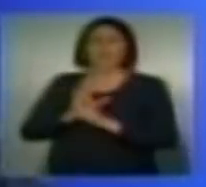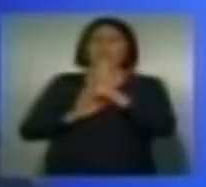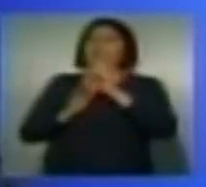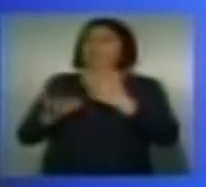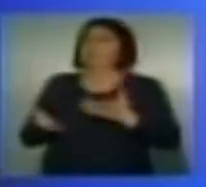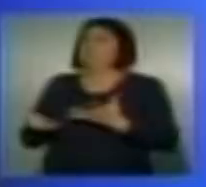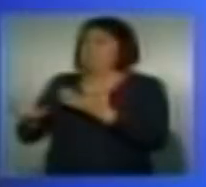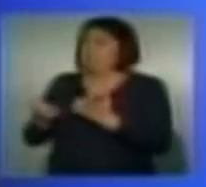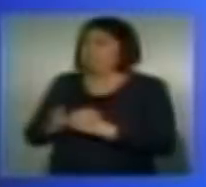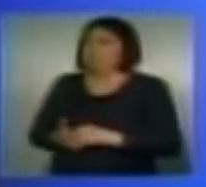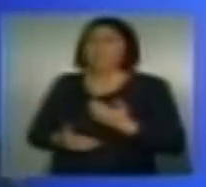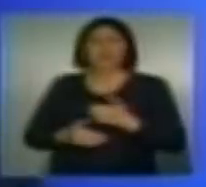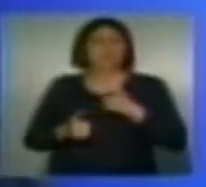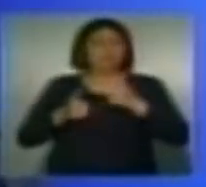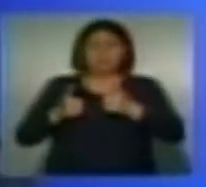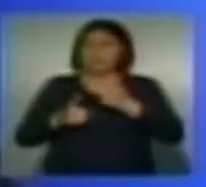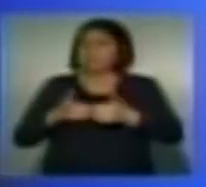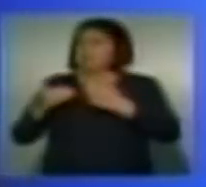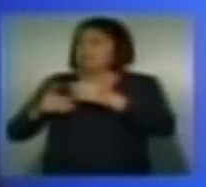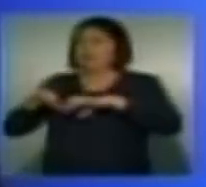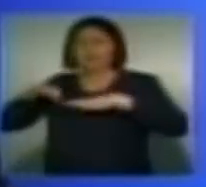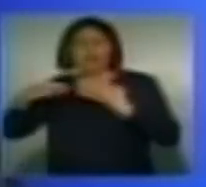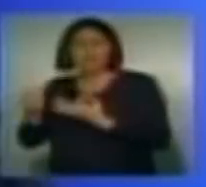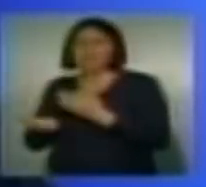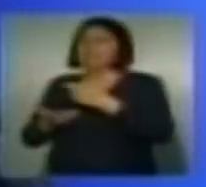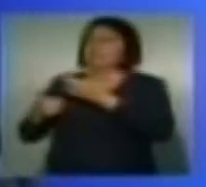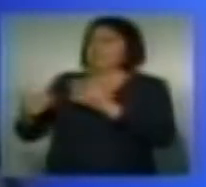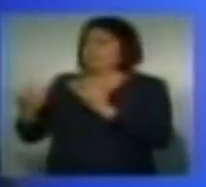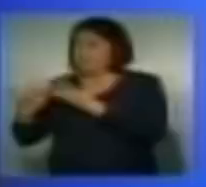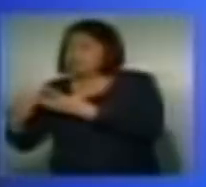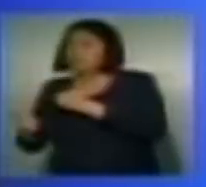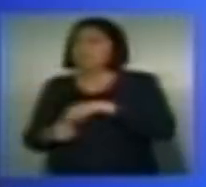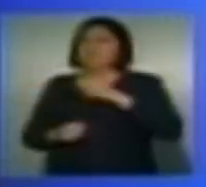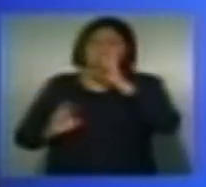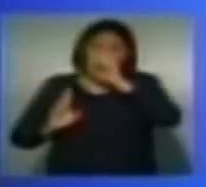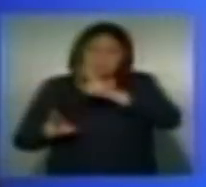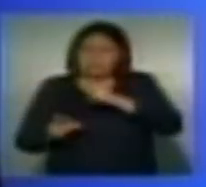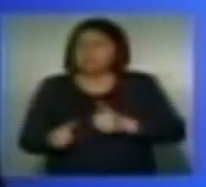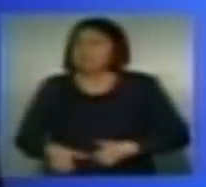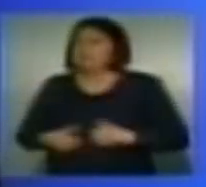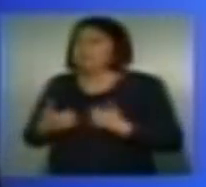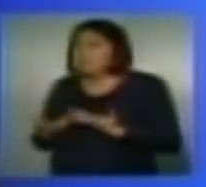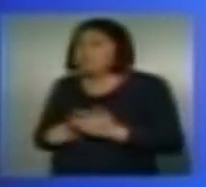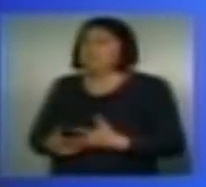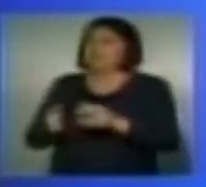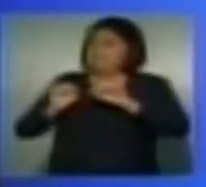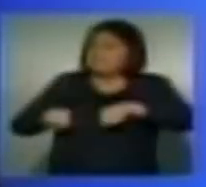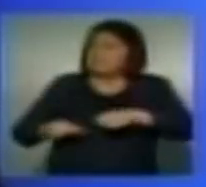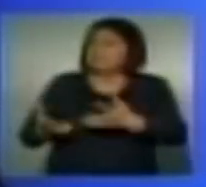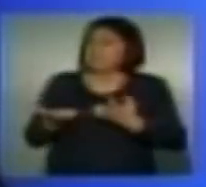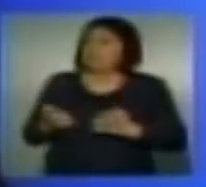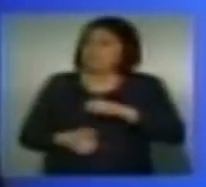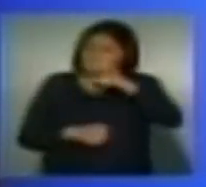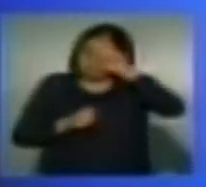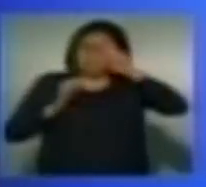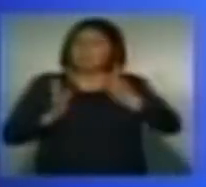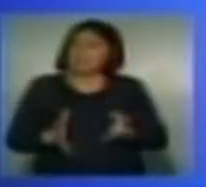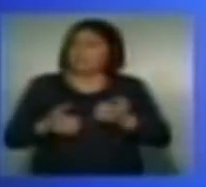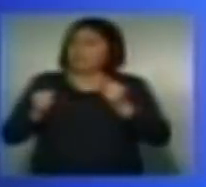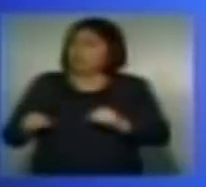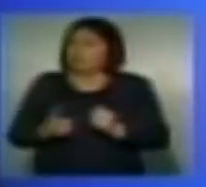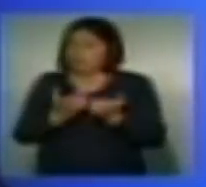con prosperidad, con familias lógicas, con respeto a la vida. Queremos un Perú con